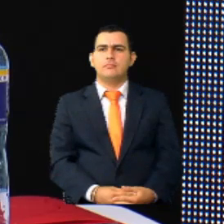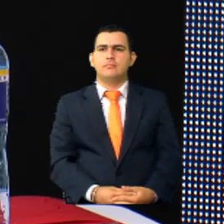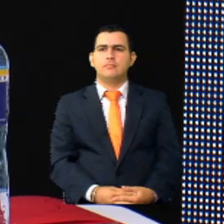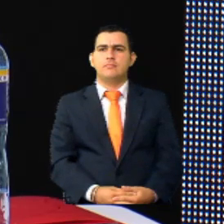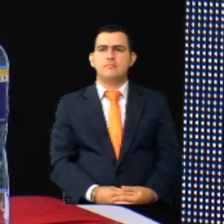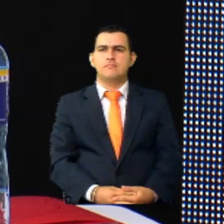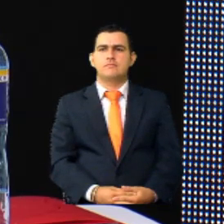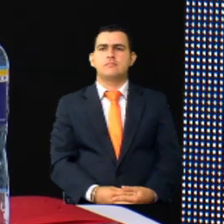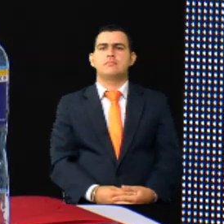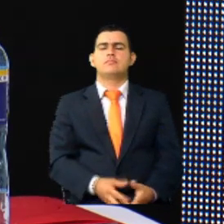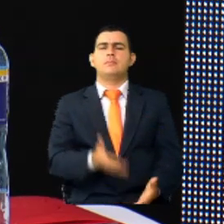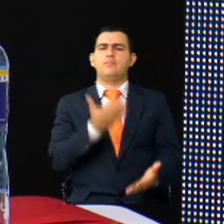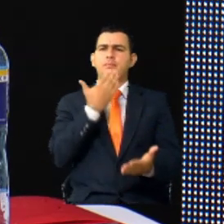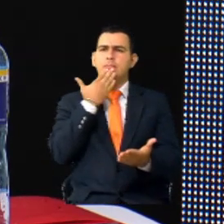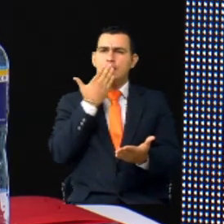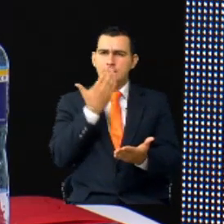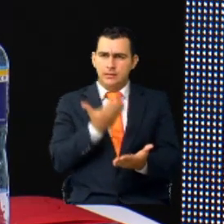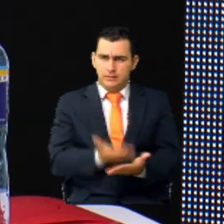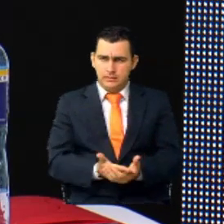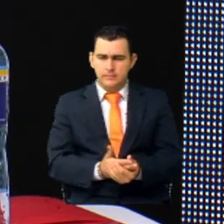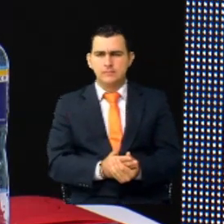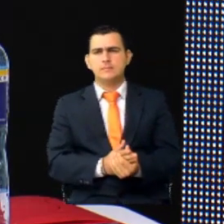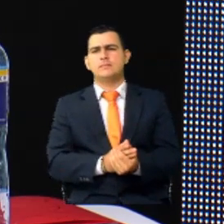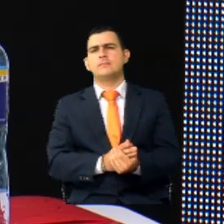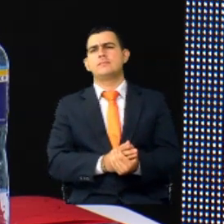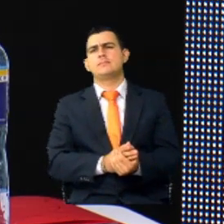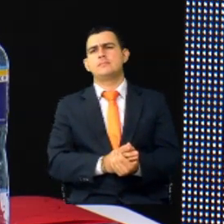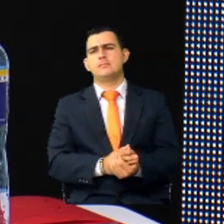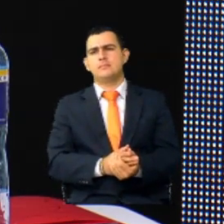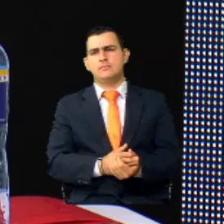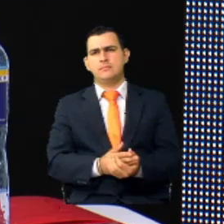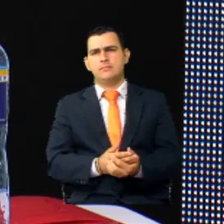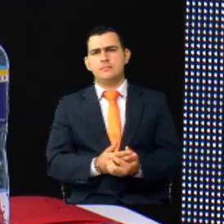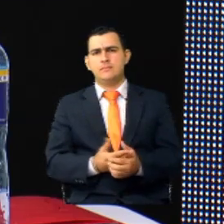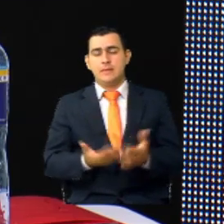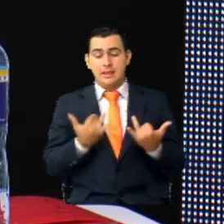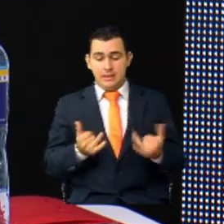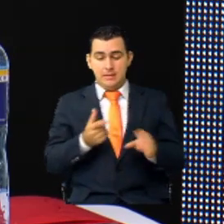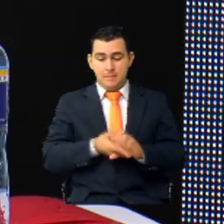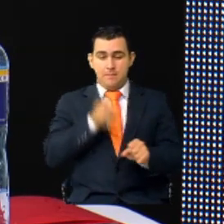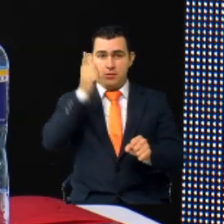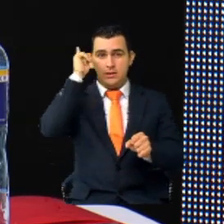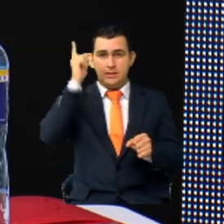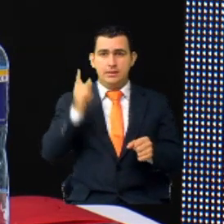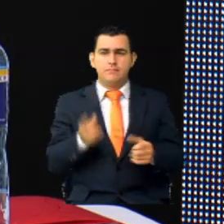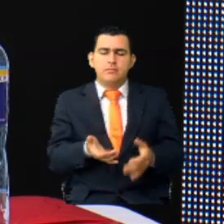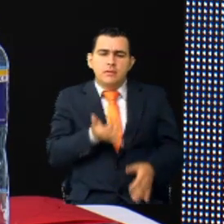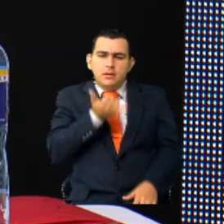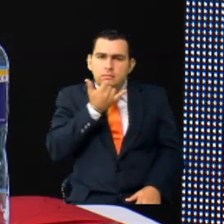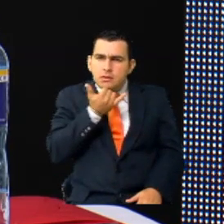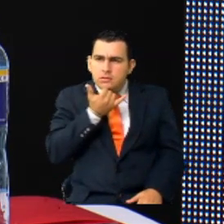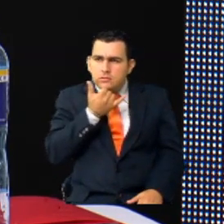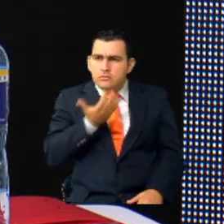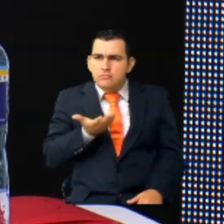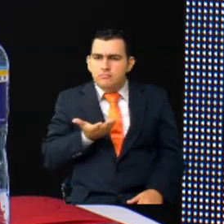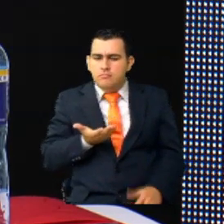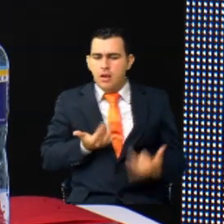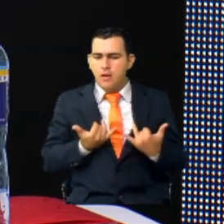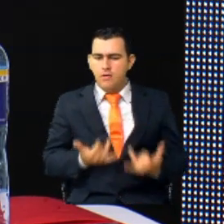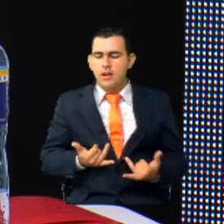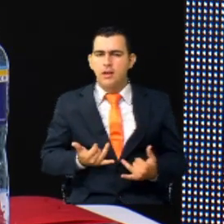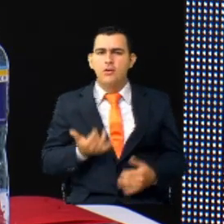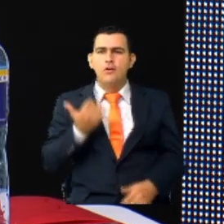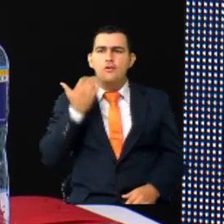por la pregunta. Mire, en la política lo único cierto es lo que pasó. Y cada